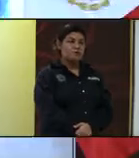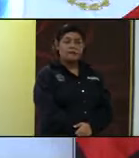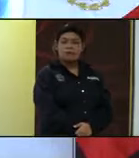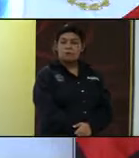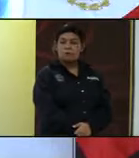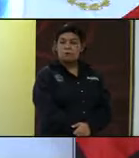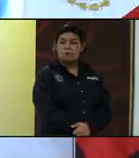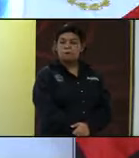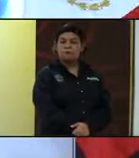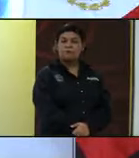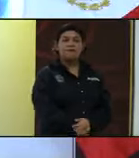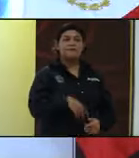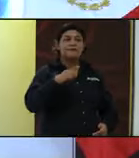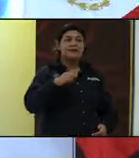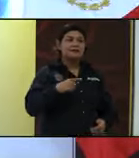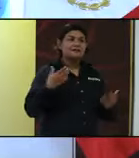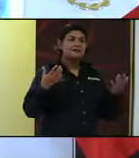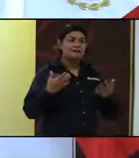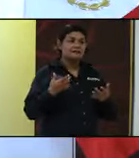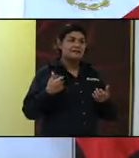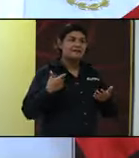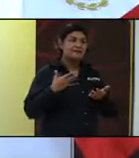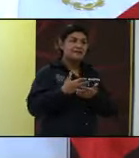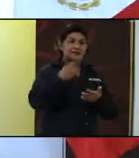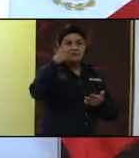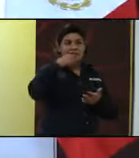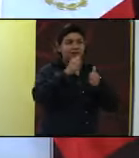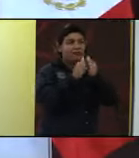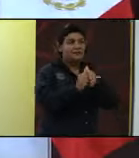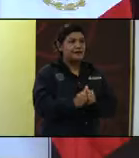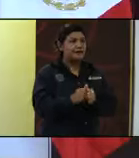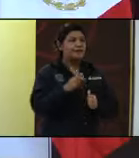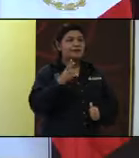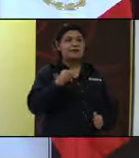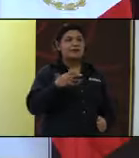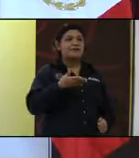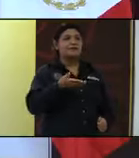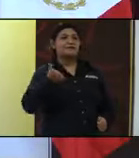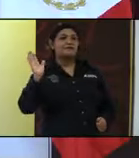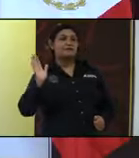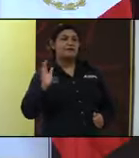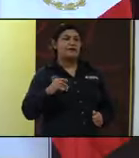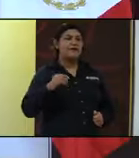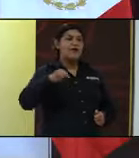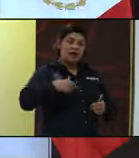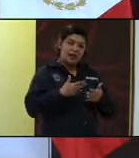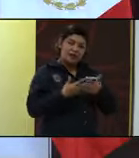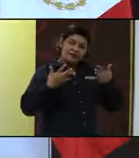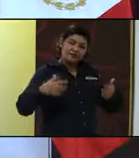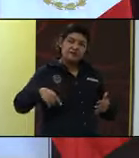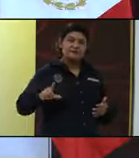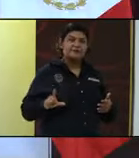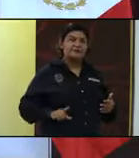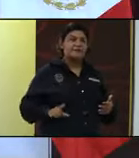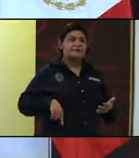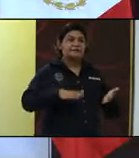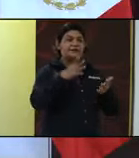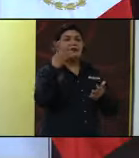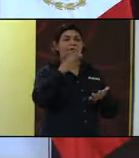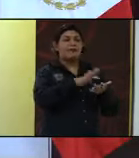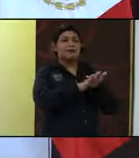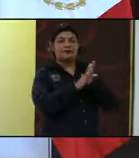Y este tipo de acciones pues llegan para quedarse, no para que se vayan. Ahora en este gobierno de la Cuarta